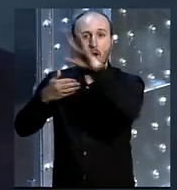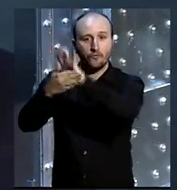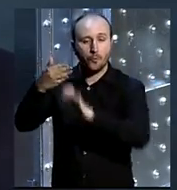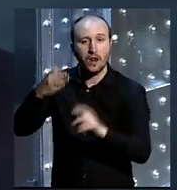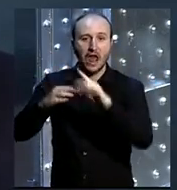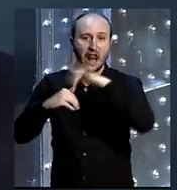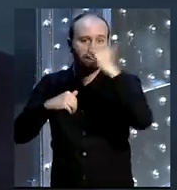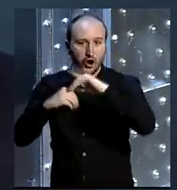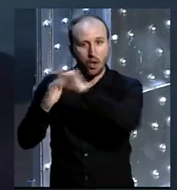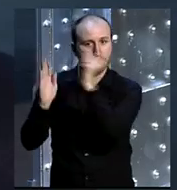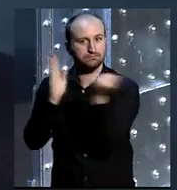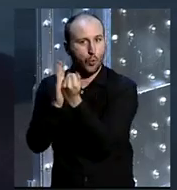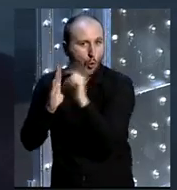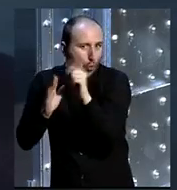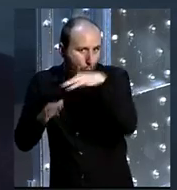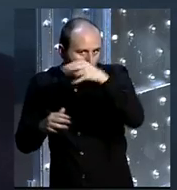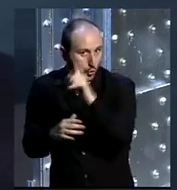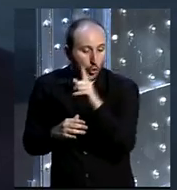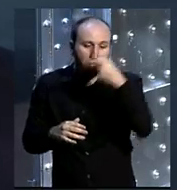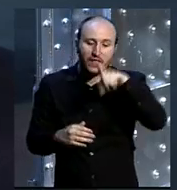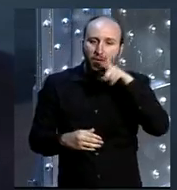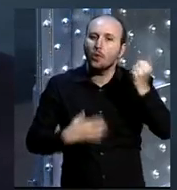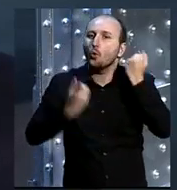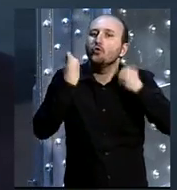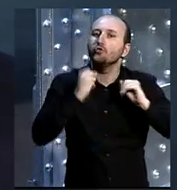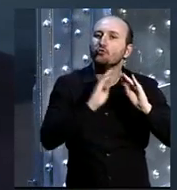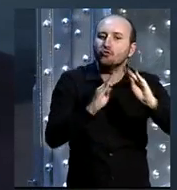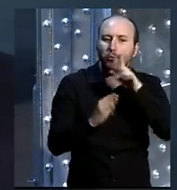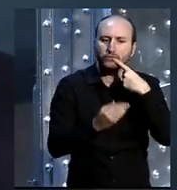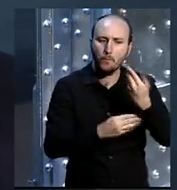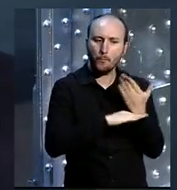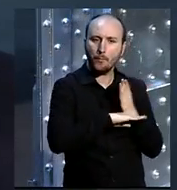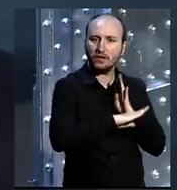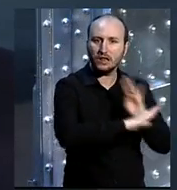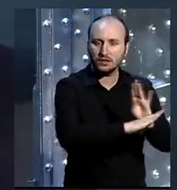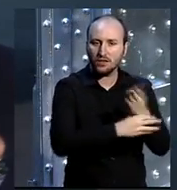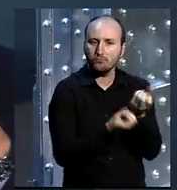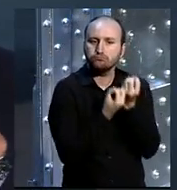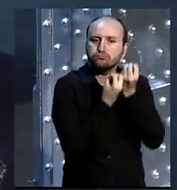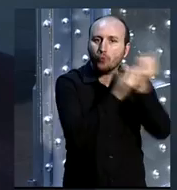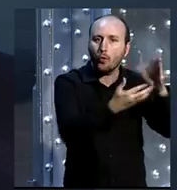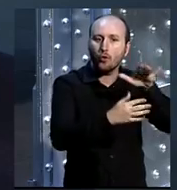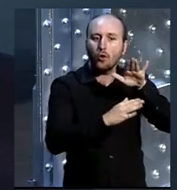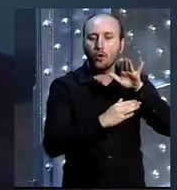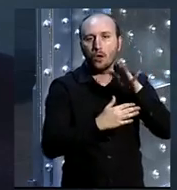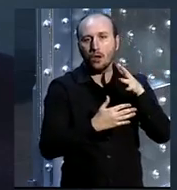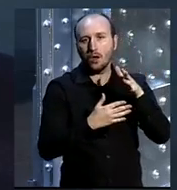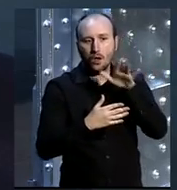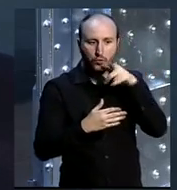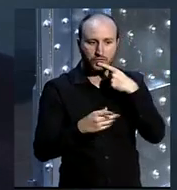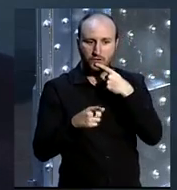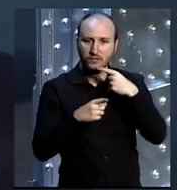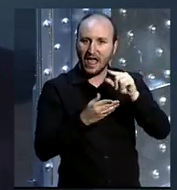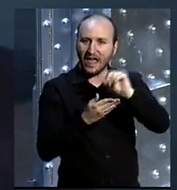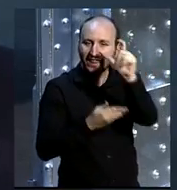por su conducta se manifieste claramente su voluntad de compartir